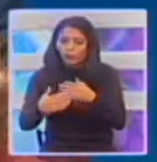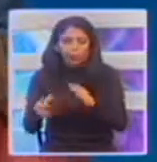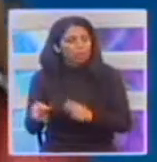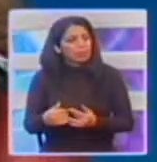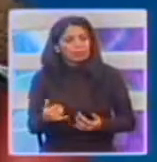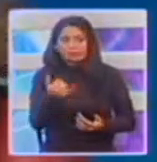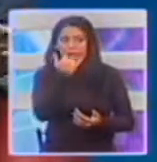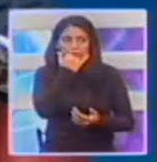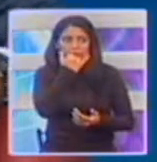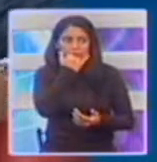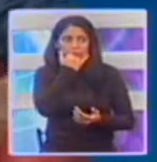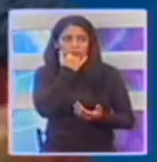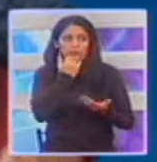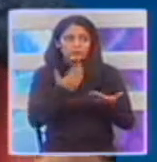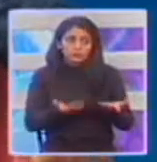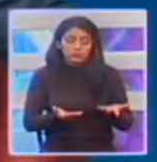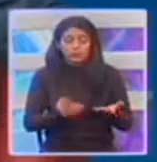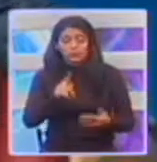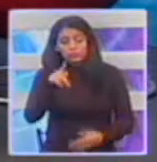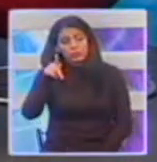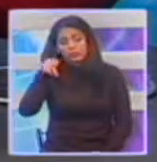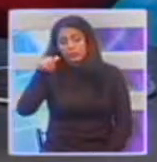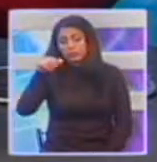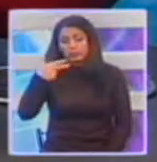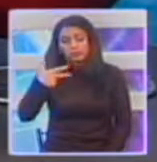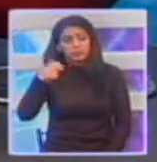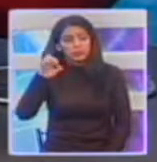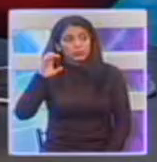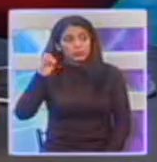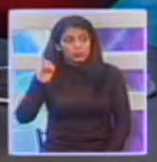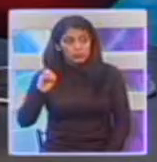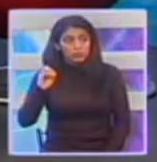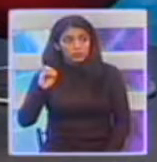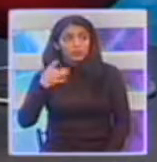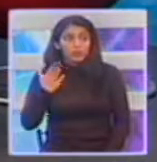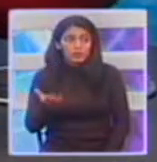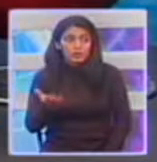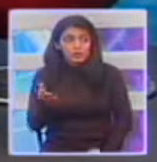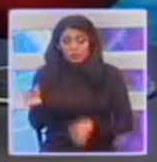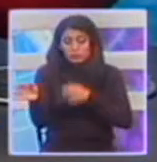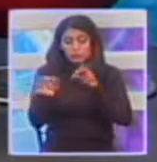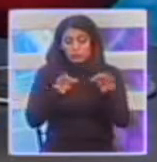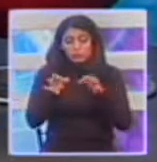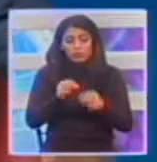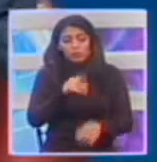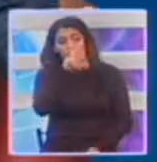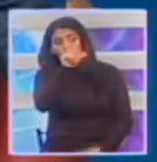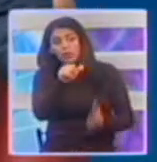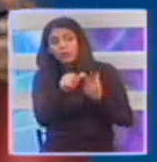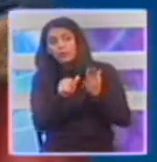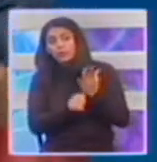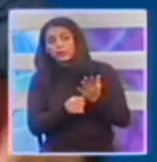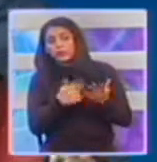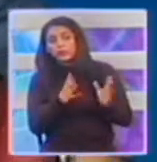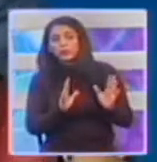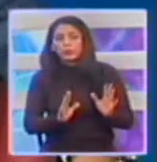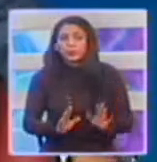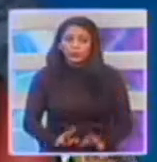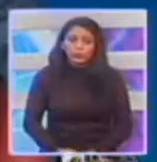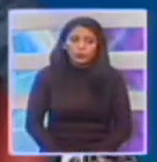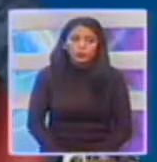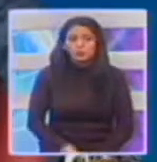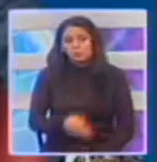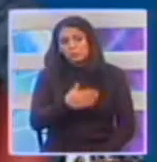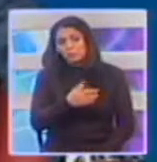podrían hacerlo el mismo masa militar pacheco indicó que él sigue ministro a ser interpelado es es en este caso la ministra